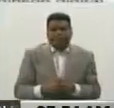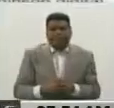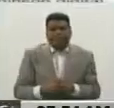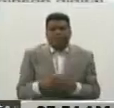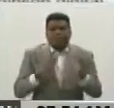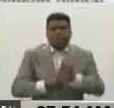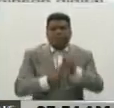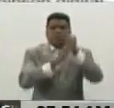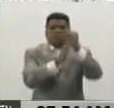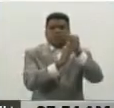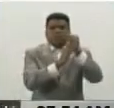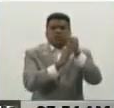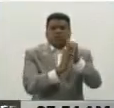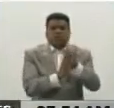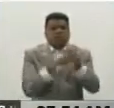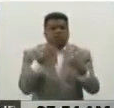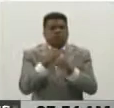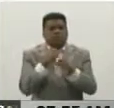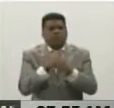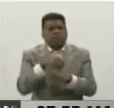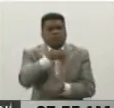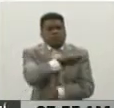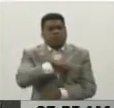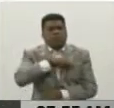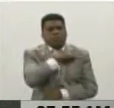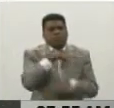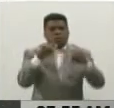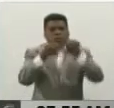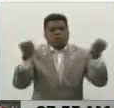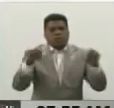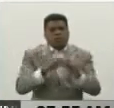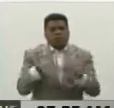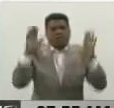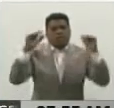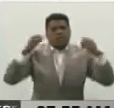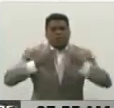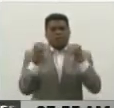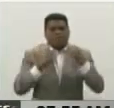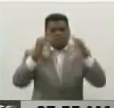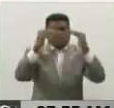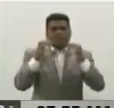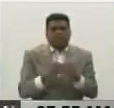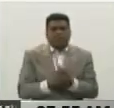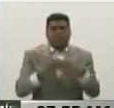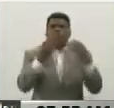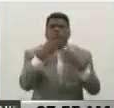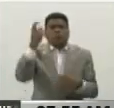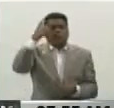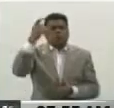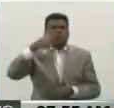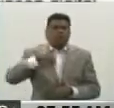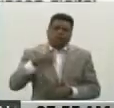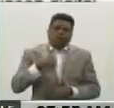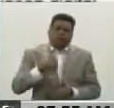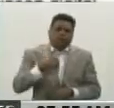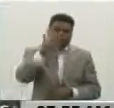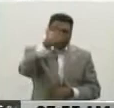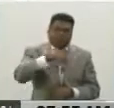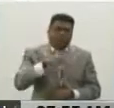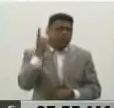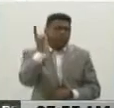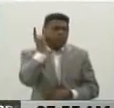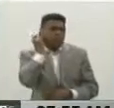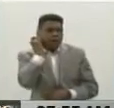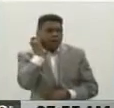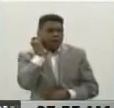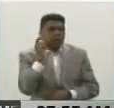misión funcionará en las oficinas municipales de la misión Robinson Educativa. Saludos desde Mérida. Elizabeth del Carmen, buenos días. Soy Elizabeth González del estado Sucre y estoy interesada